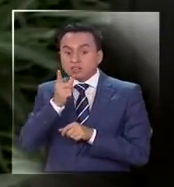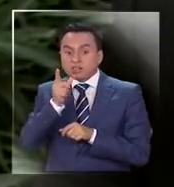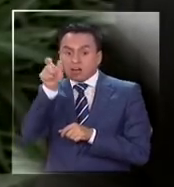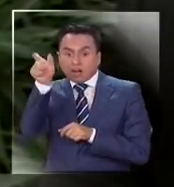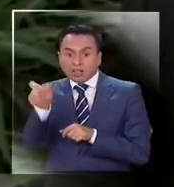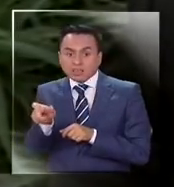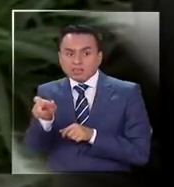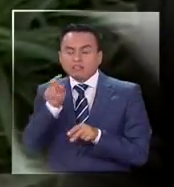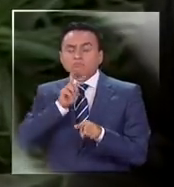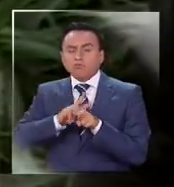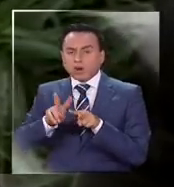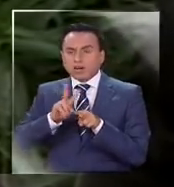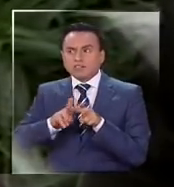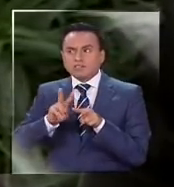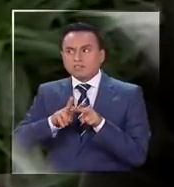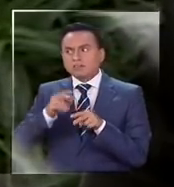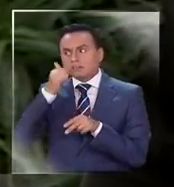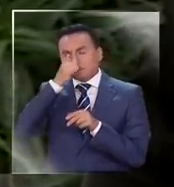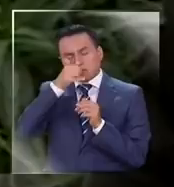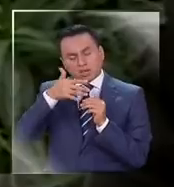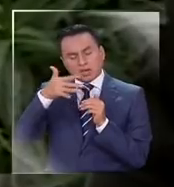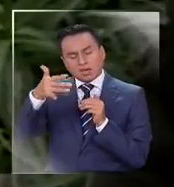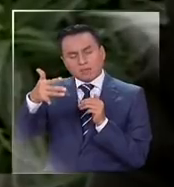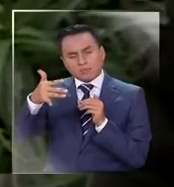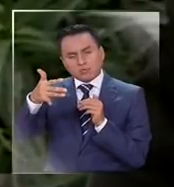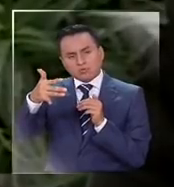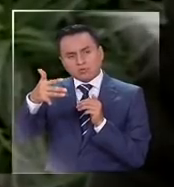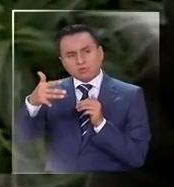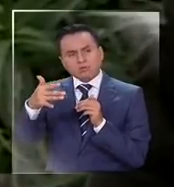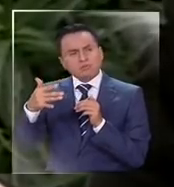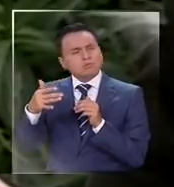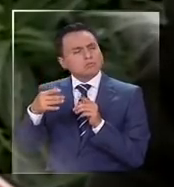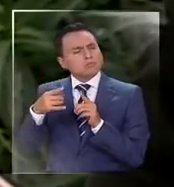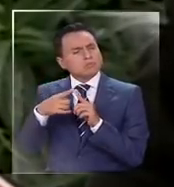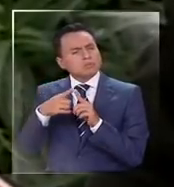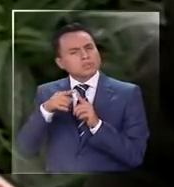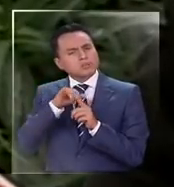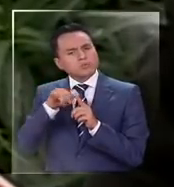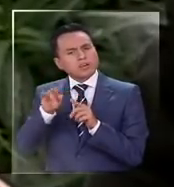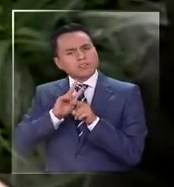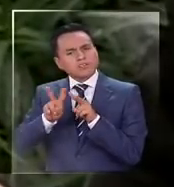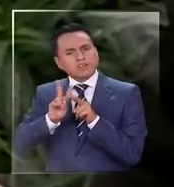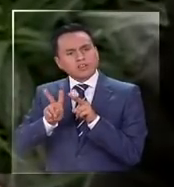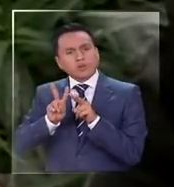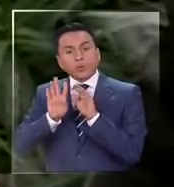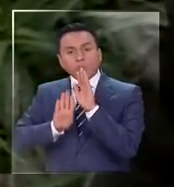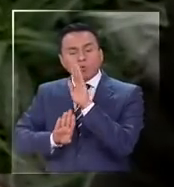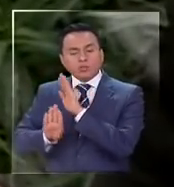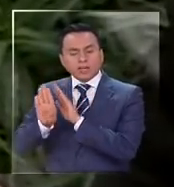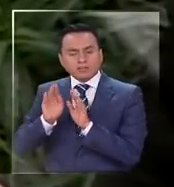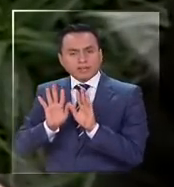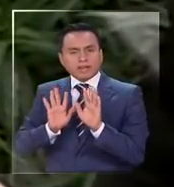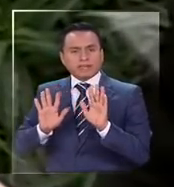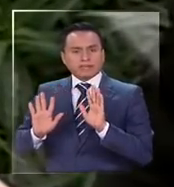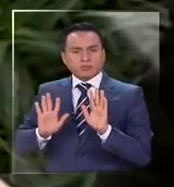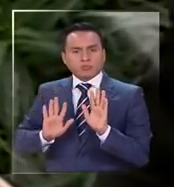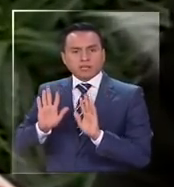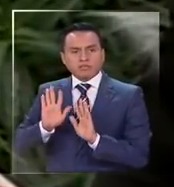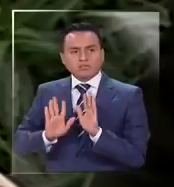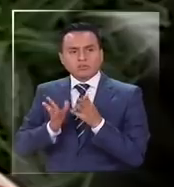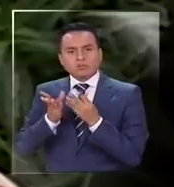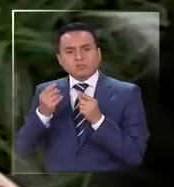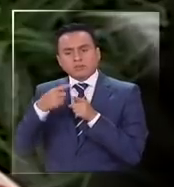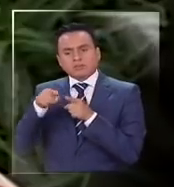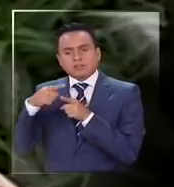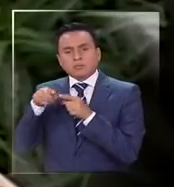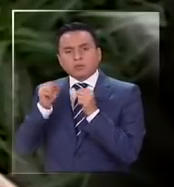alguien lo hacen, pasa tiempo, es algo muy personal. Y al mismo tiempo hay que hacerlas con un cuidado muy grande. Muchas